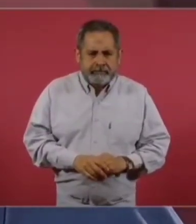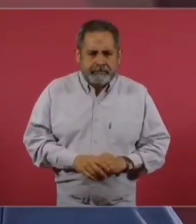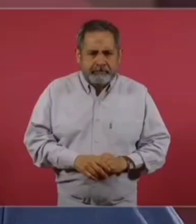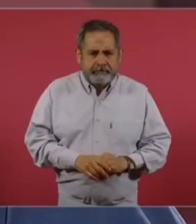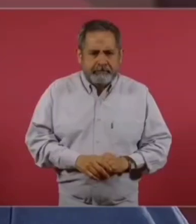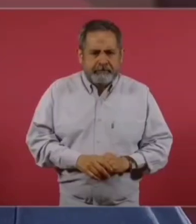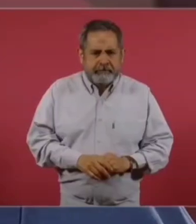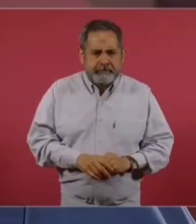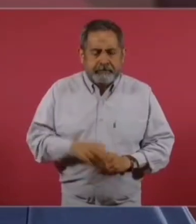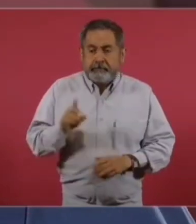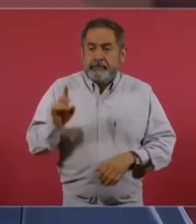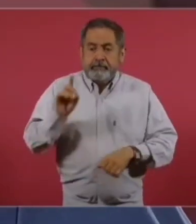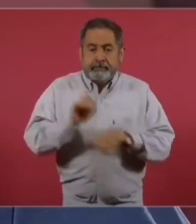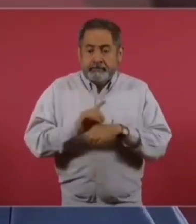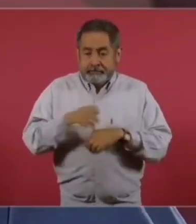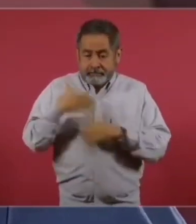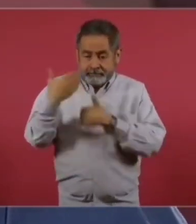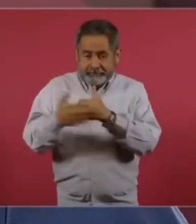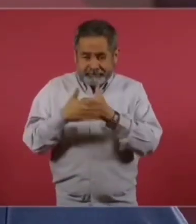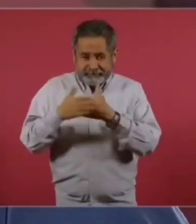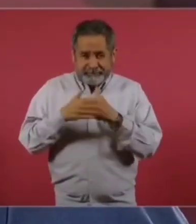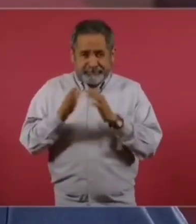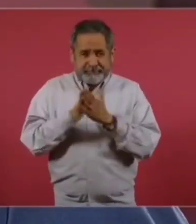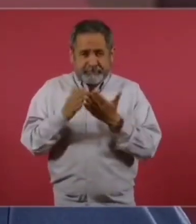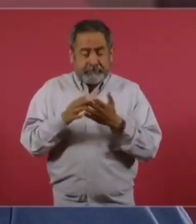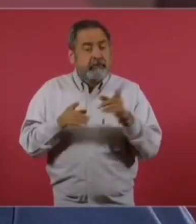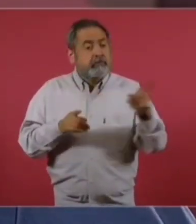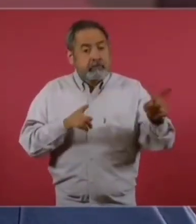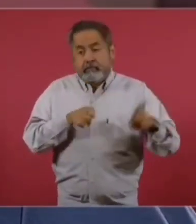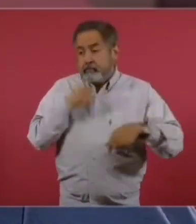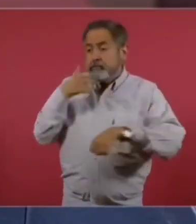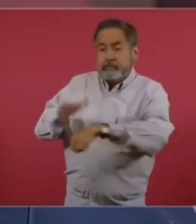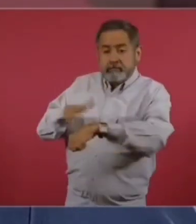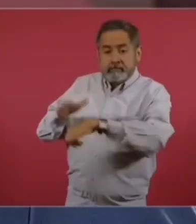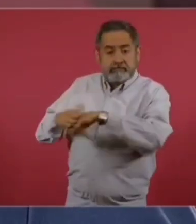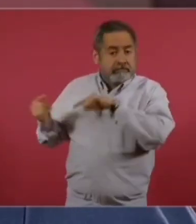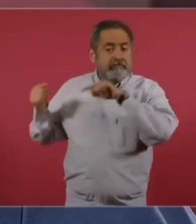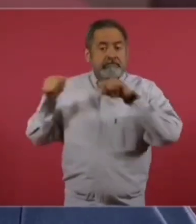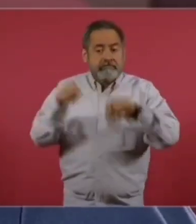Es que para la feria le habló ya